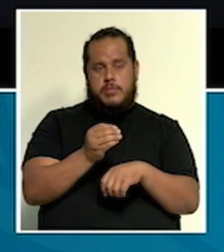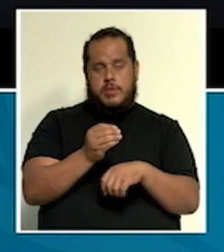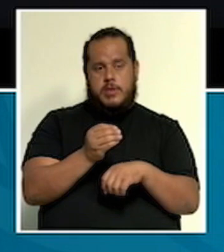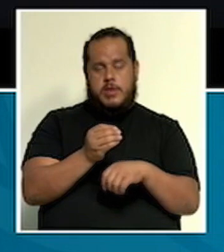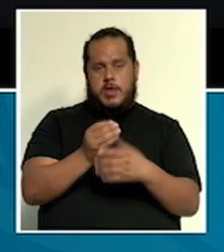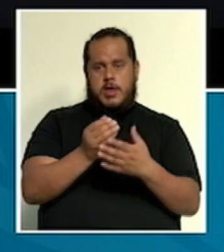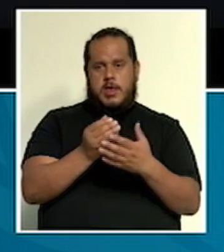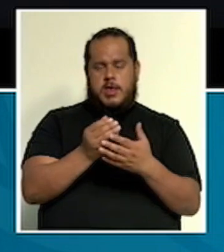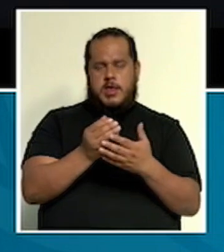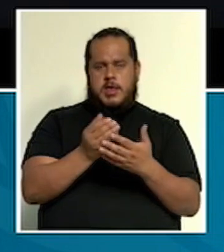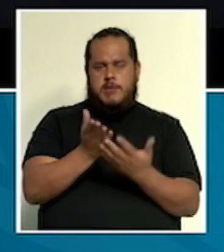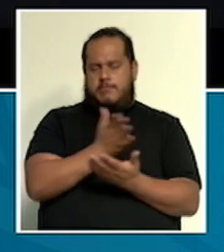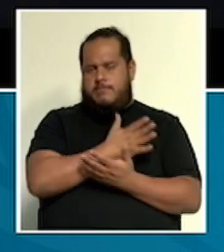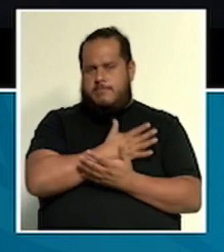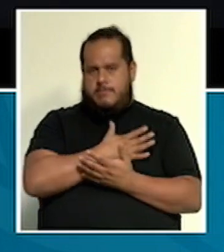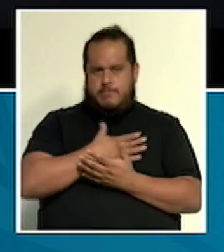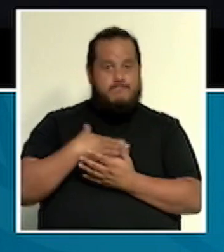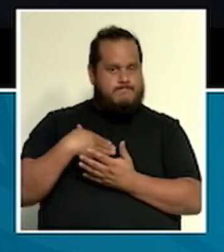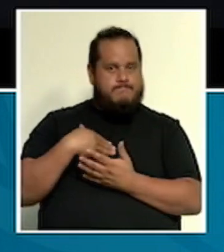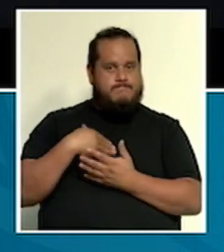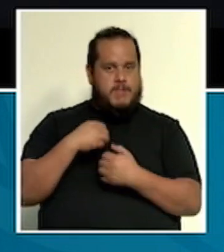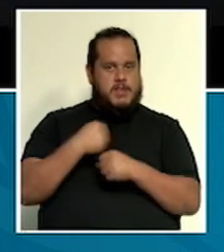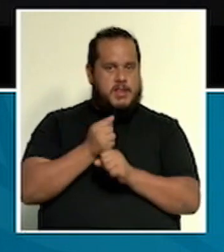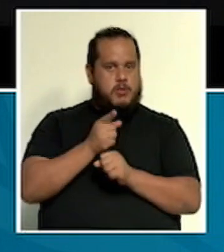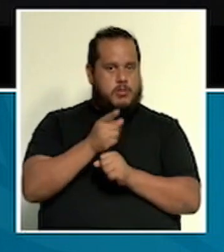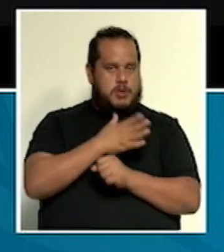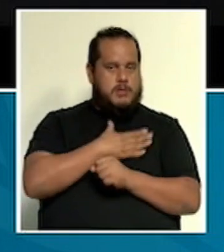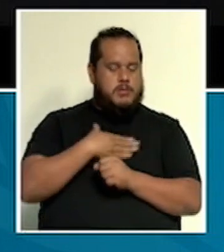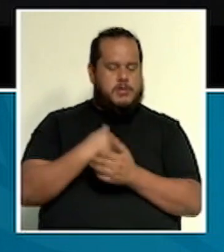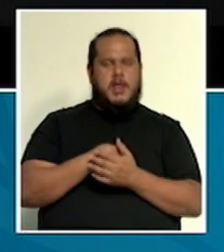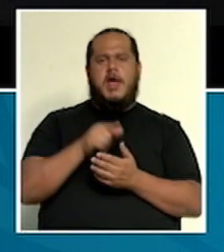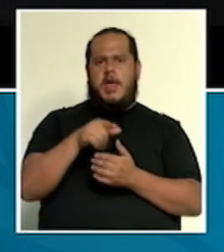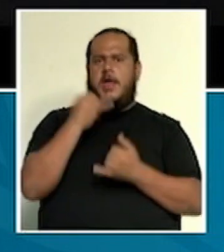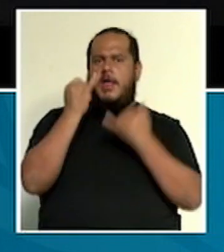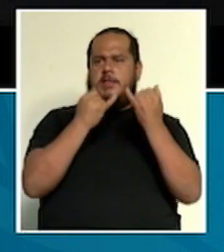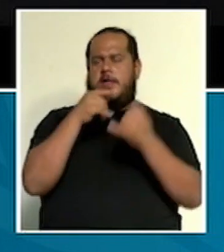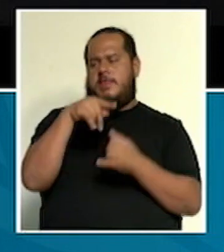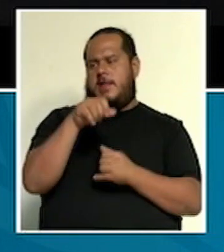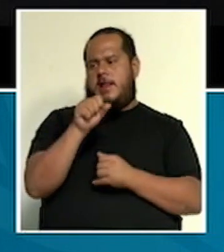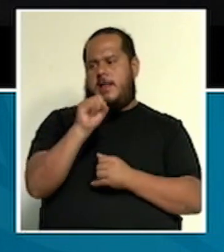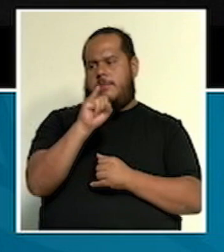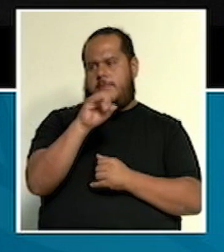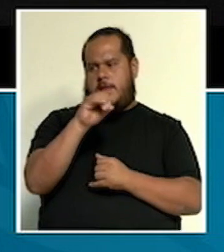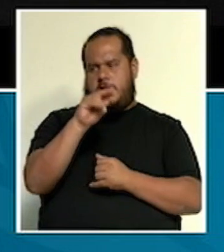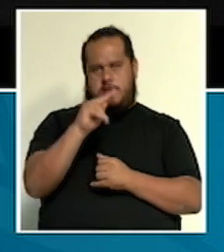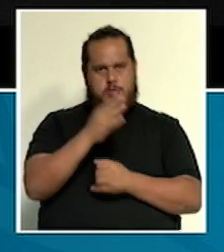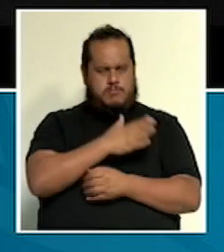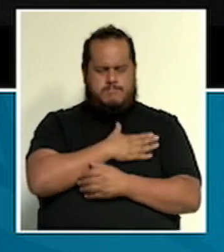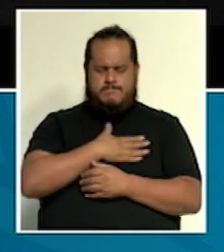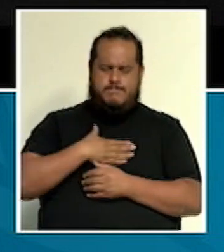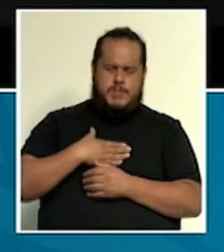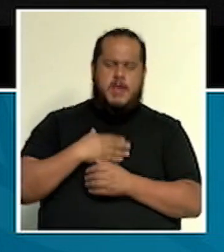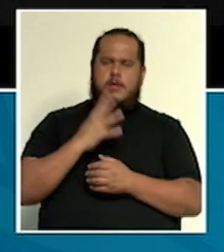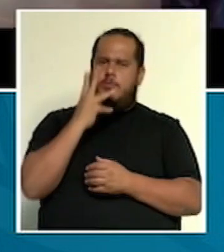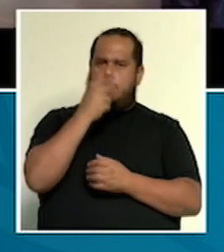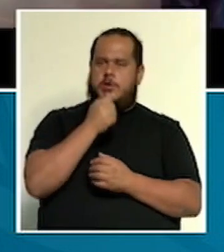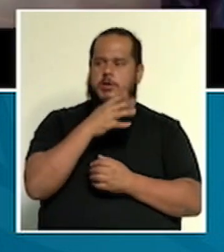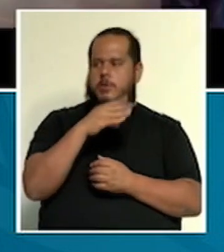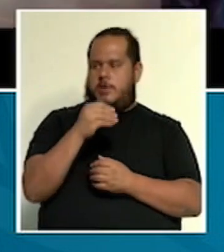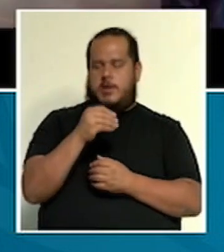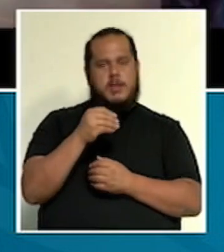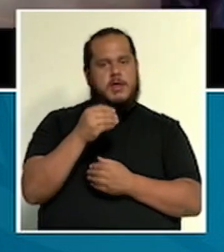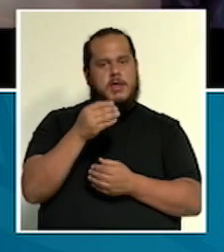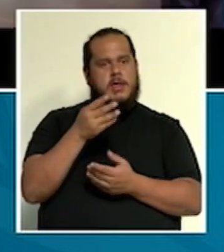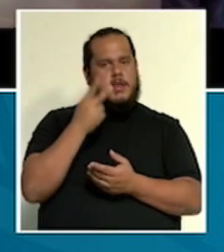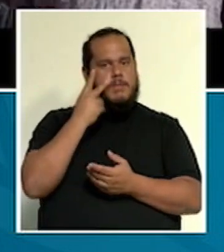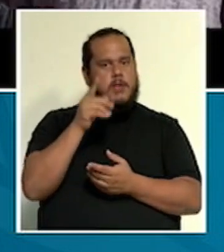apelando a la pasión. Esa idea de la pasión es muy linda y justamente agarrándome esa idea